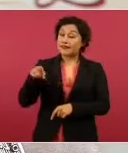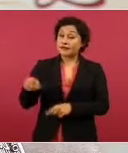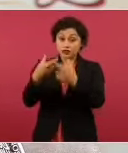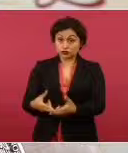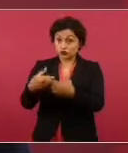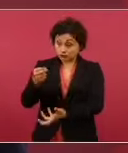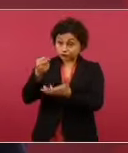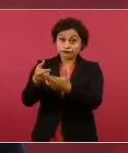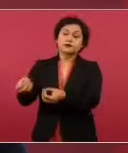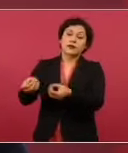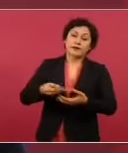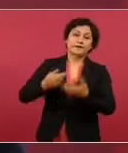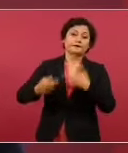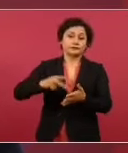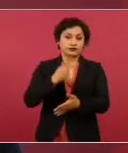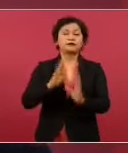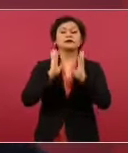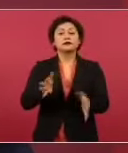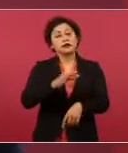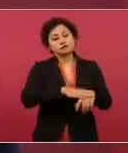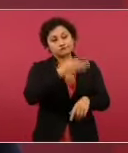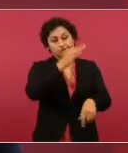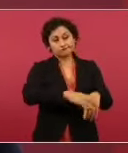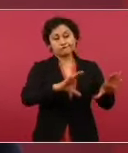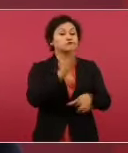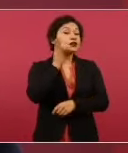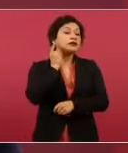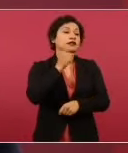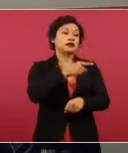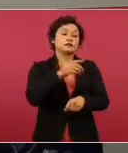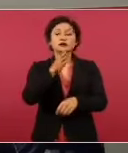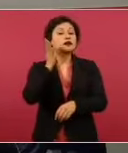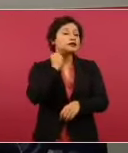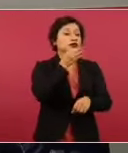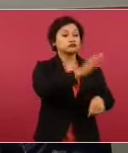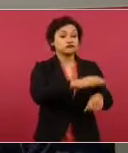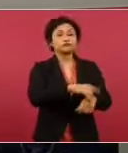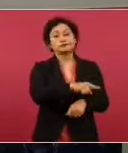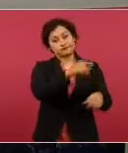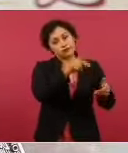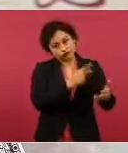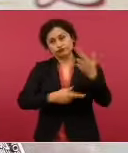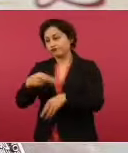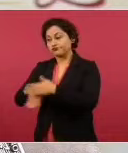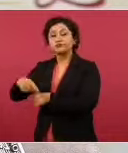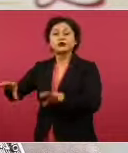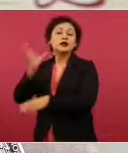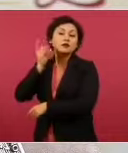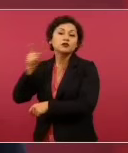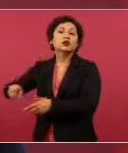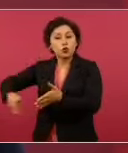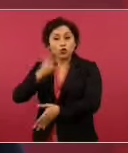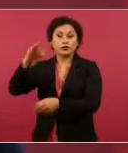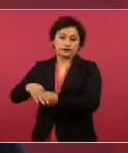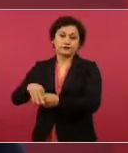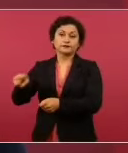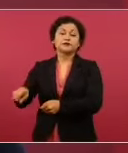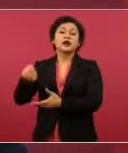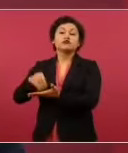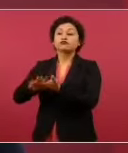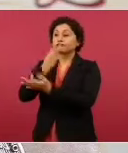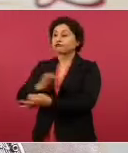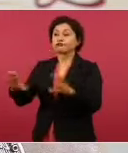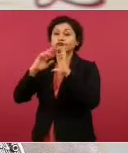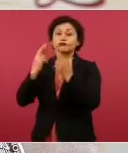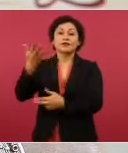recurso que no hubiese sido devengado. También lo comentamos ya con la Cámara de Senadores y son los ajustes que se van a proponer en comisiones el próximo lunes. Las comisiones están citadas para sesionar a las 10 de la mañana